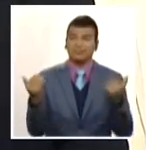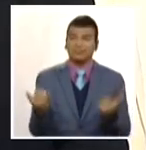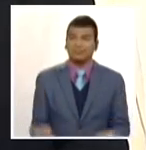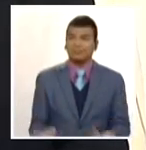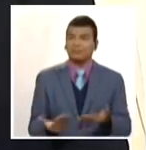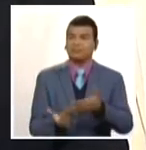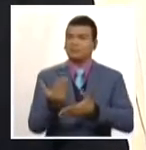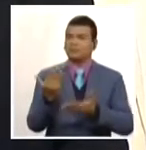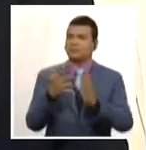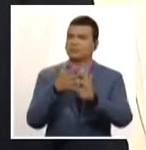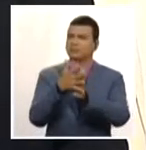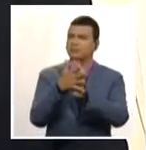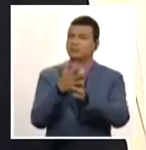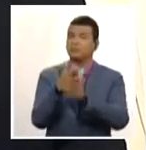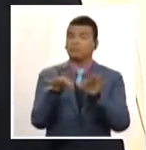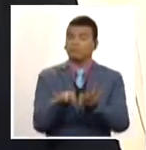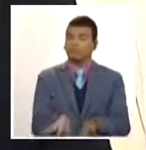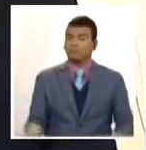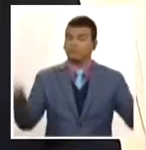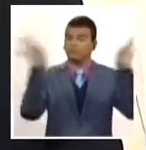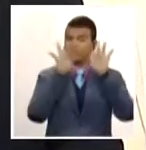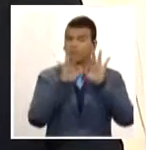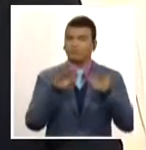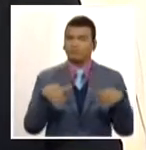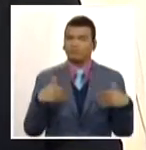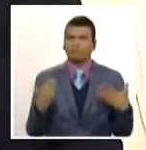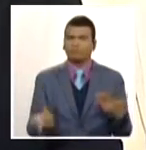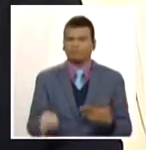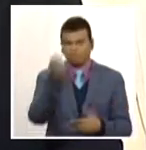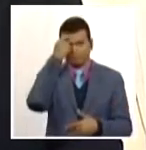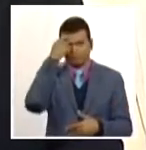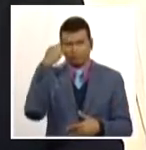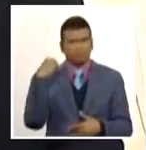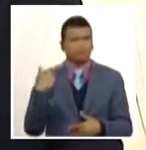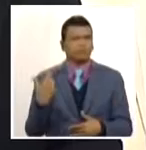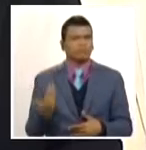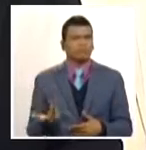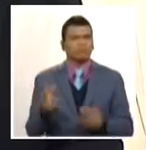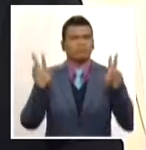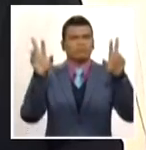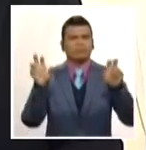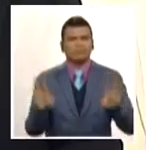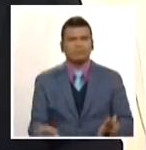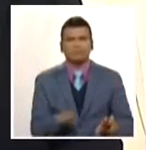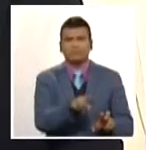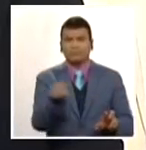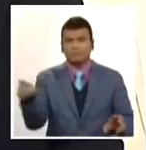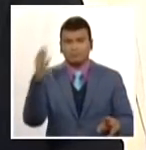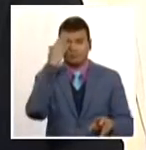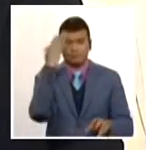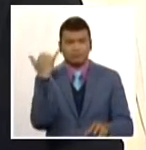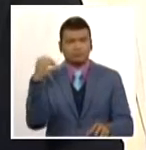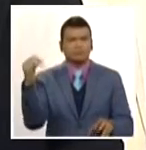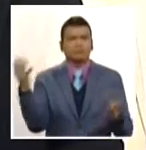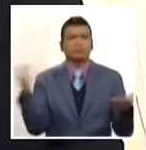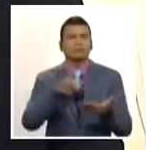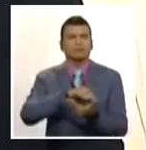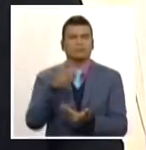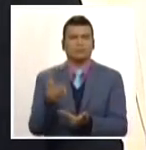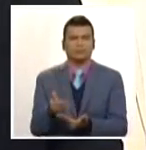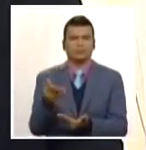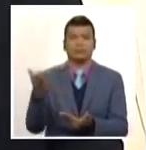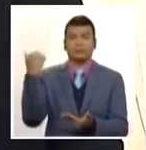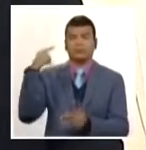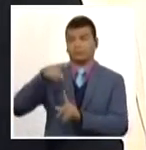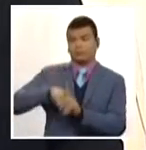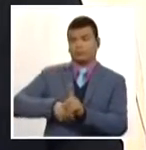con una noticia bastante importante que se debe tener en cuenta con todo lo que sucedió, ustedes ya saben, en Tumaco el mes